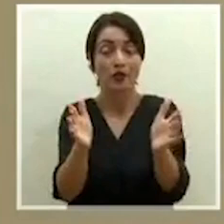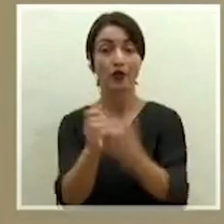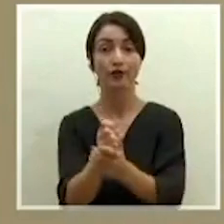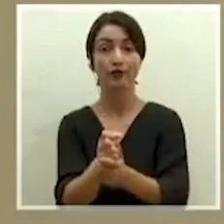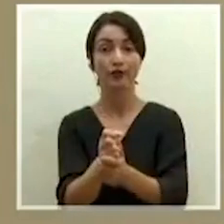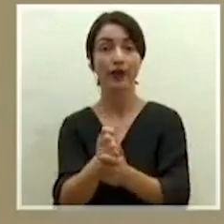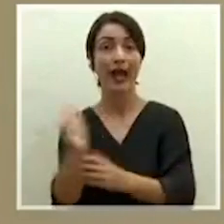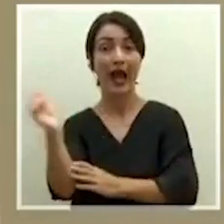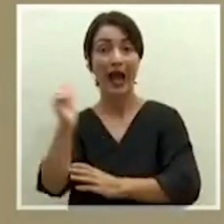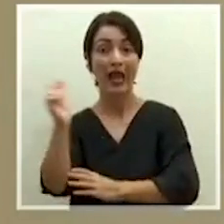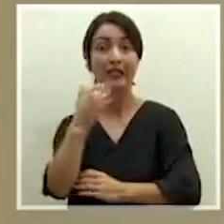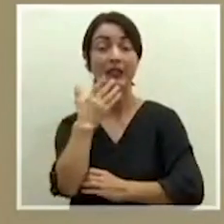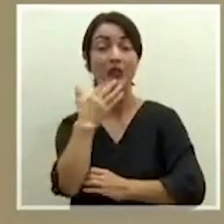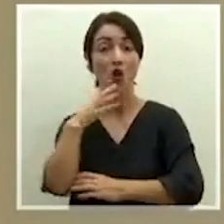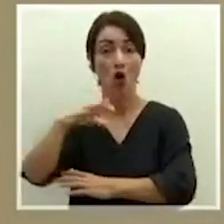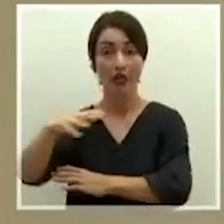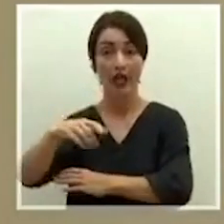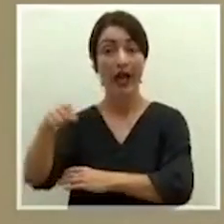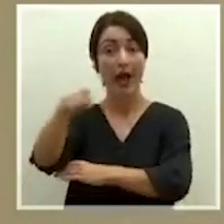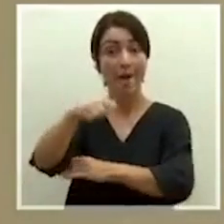para dichos sectores.